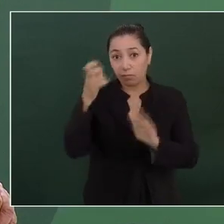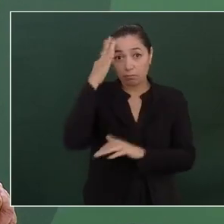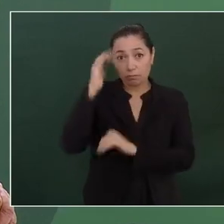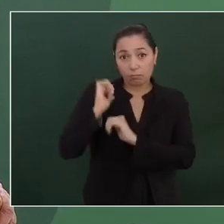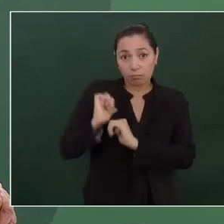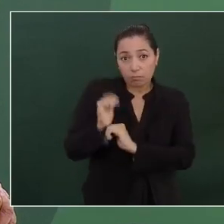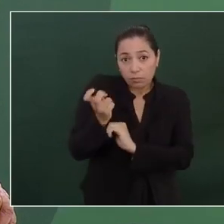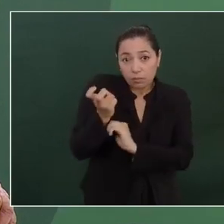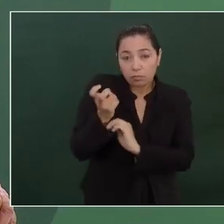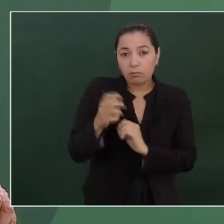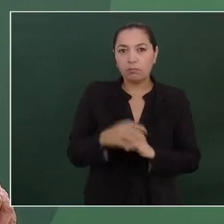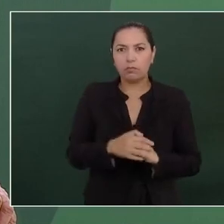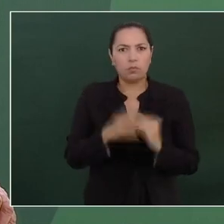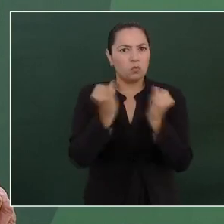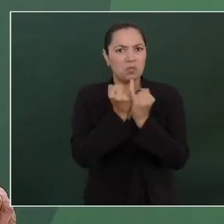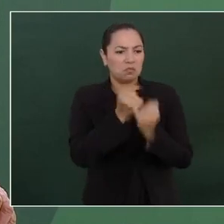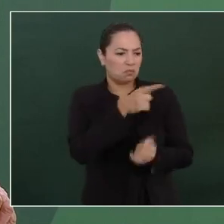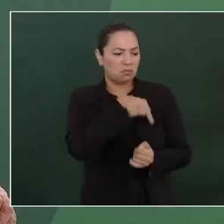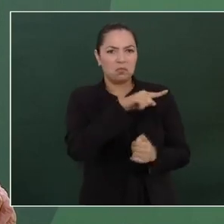Y así un ciudadano